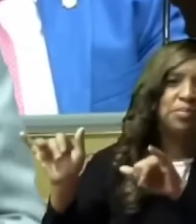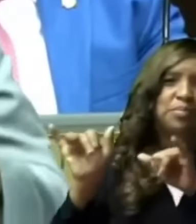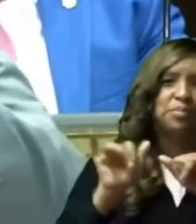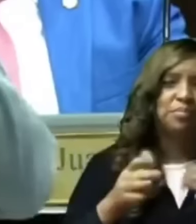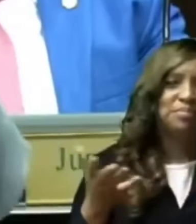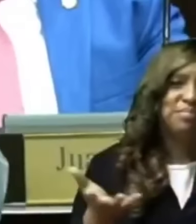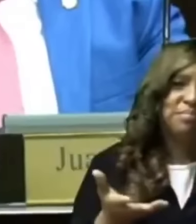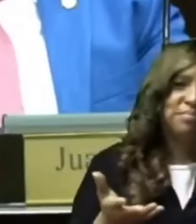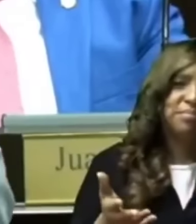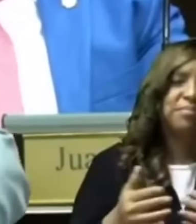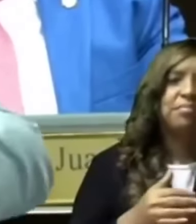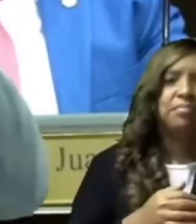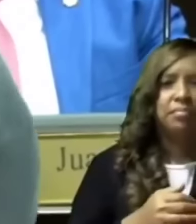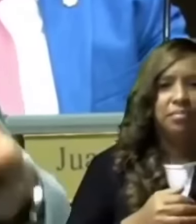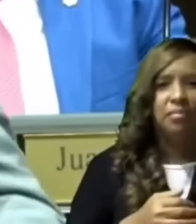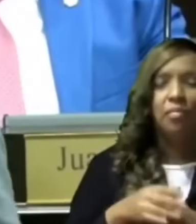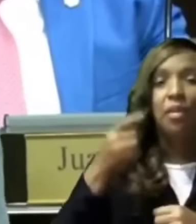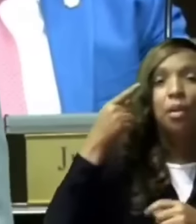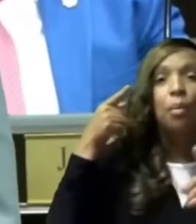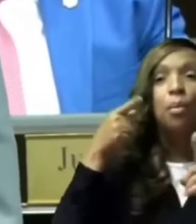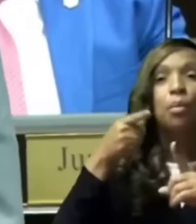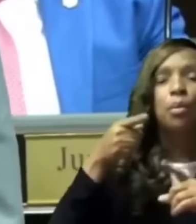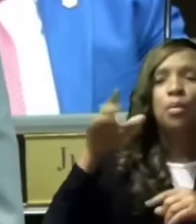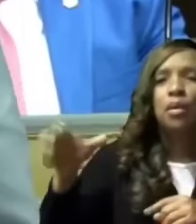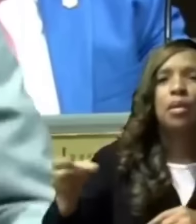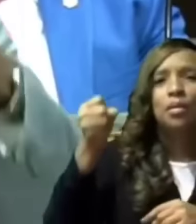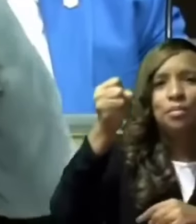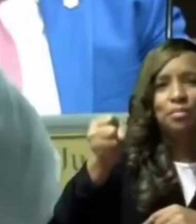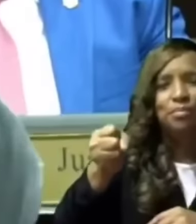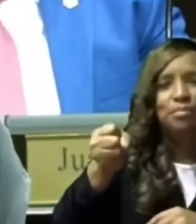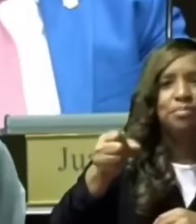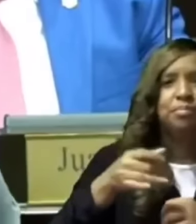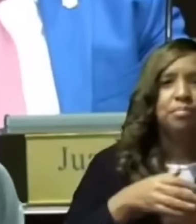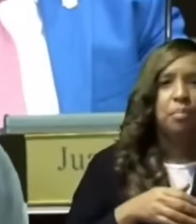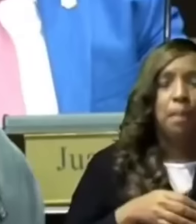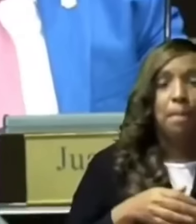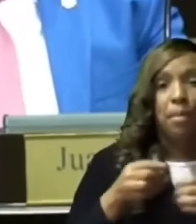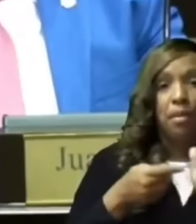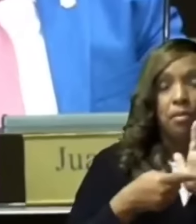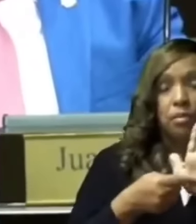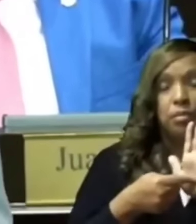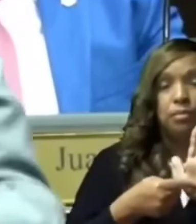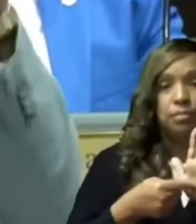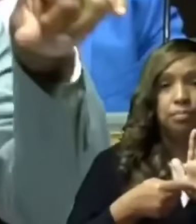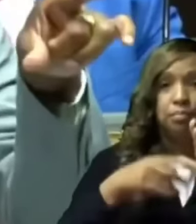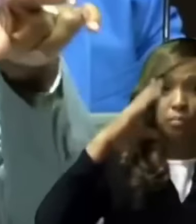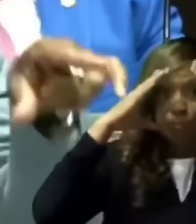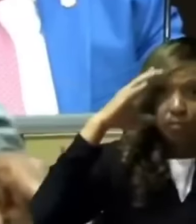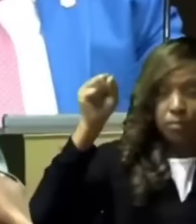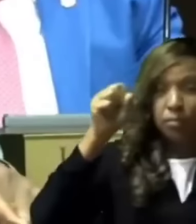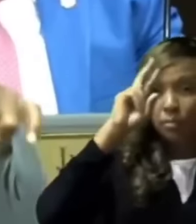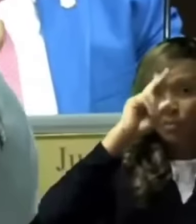El presidente de la República designa el procurador y el 50% de los adjuntos y lo demás